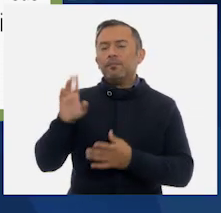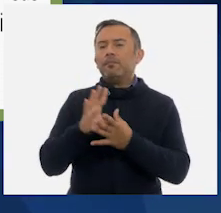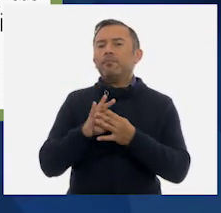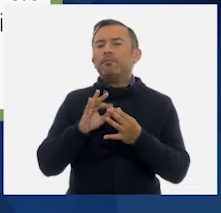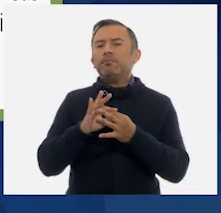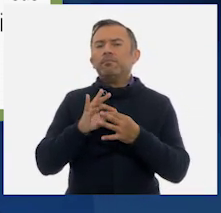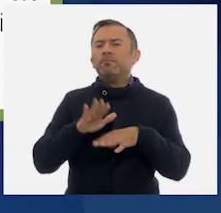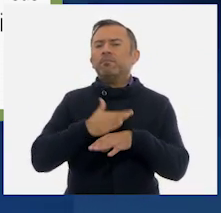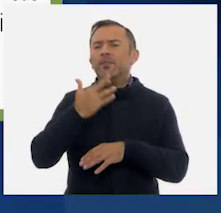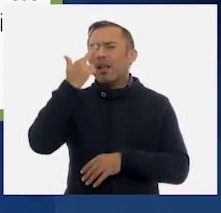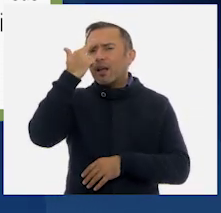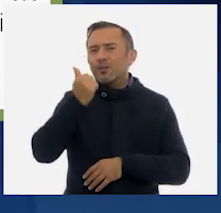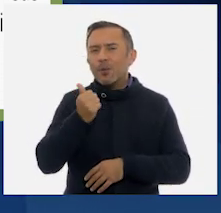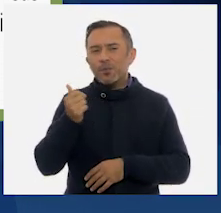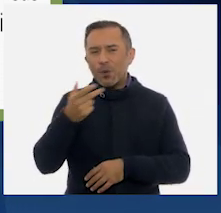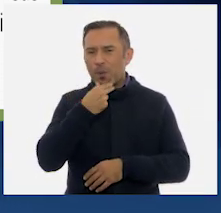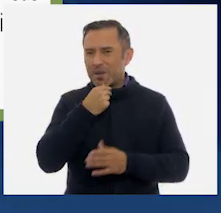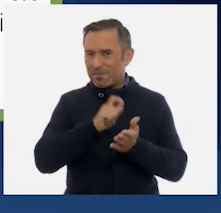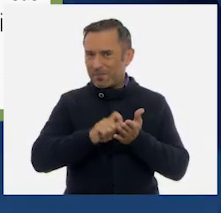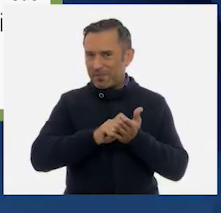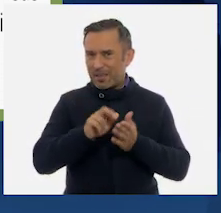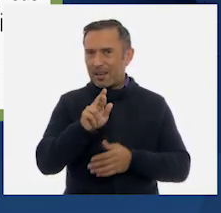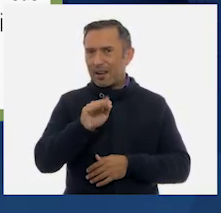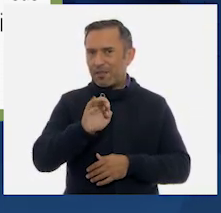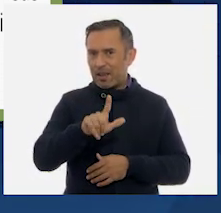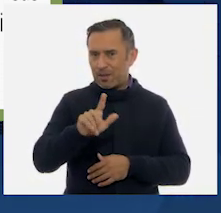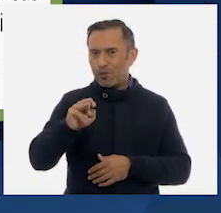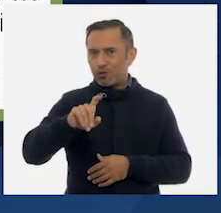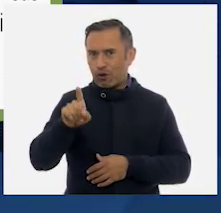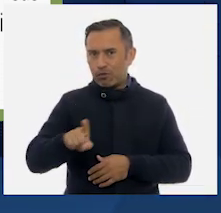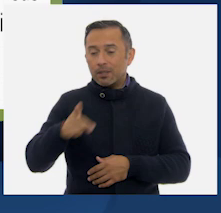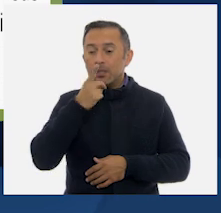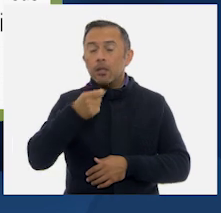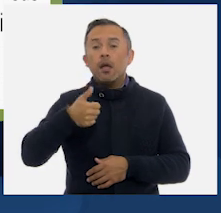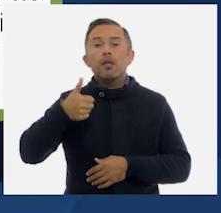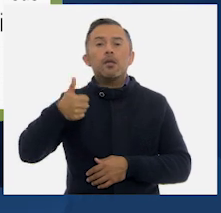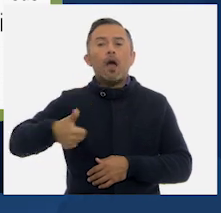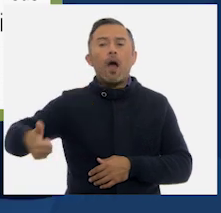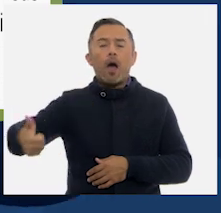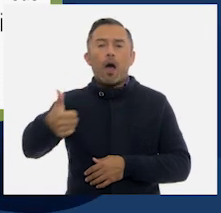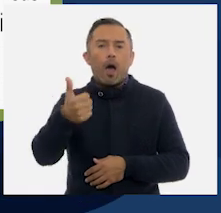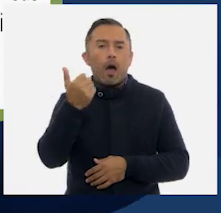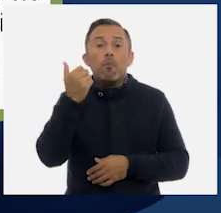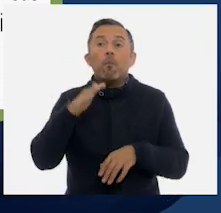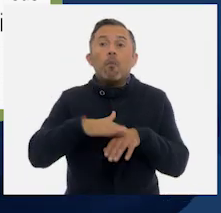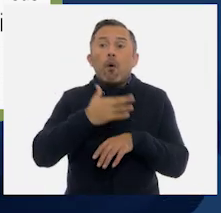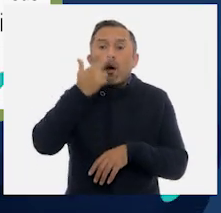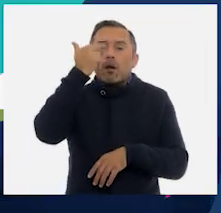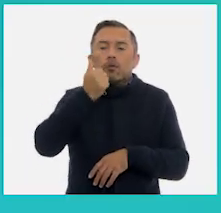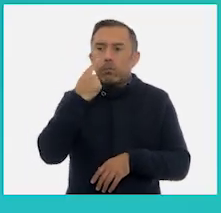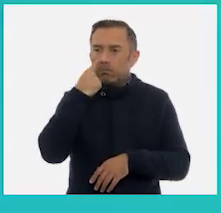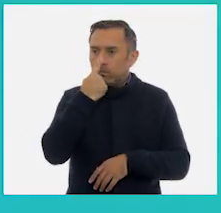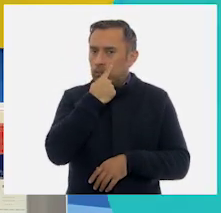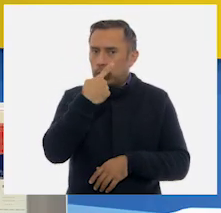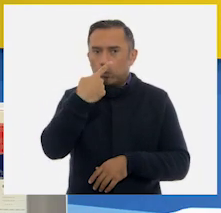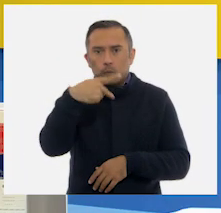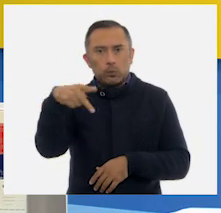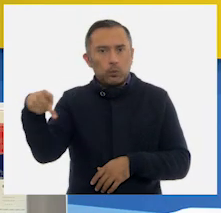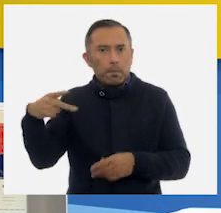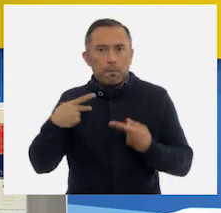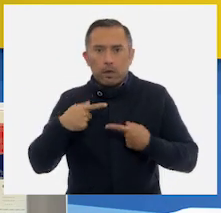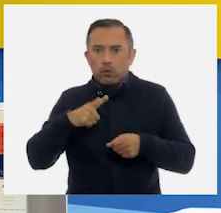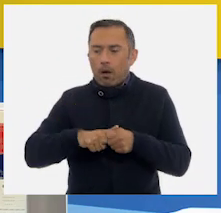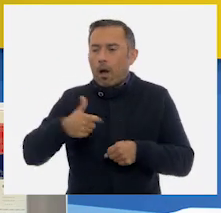aquí Rafael F. Muñoz, por las que se unieron, que cada quien tenía motivos personales. Así es, María. Yo también conocía la